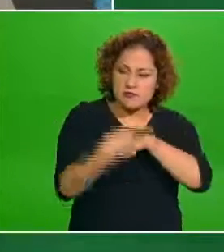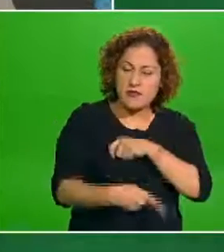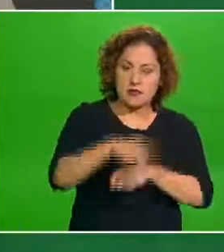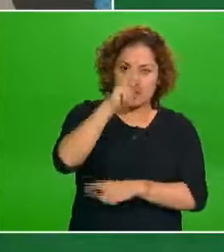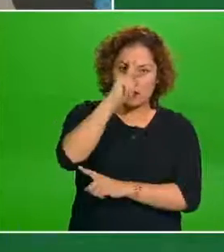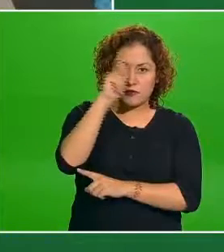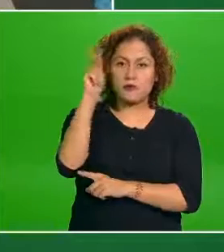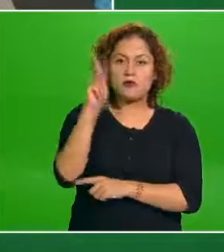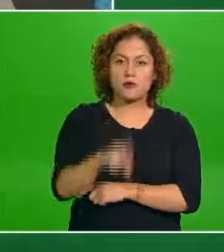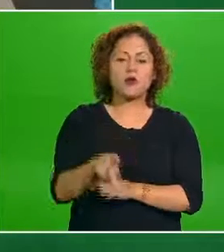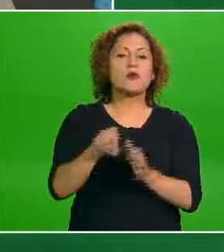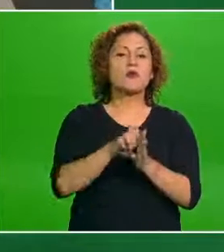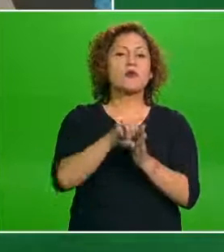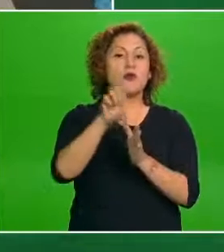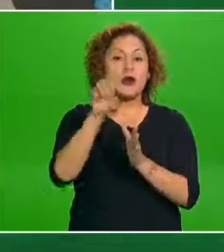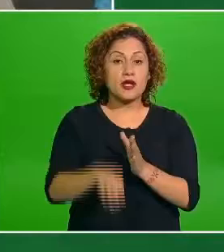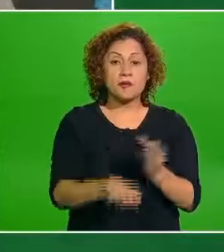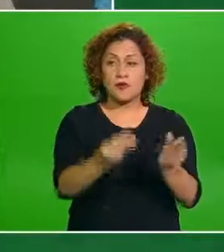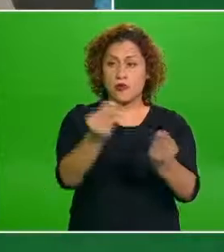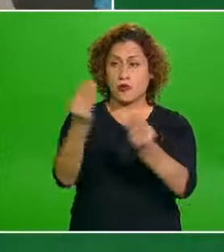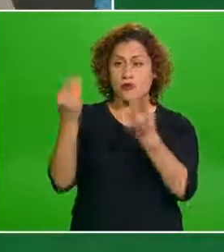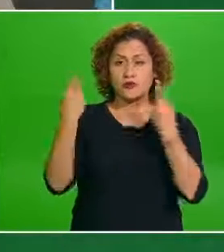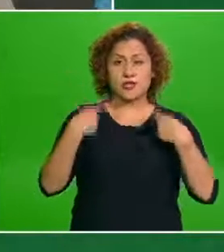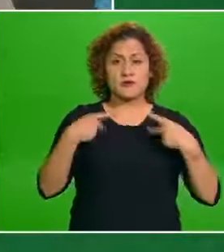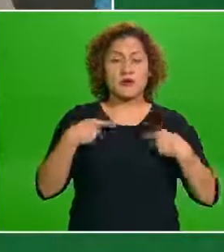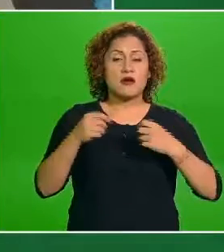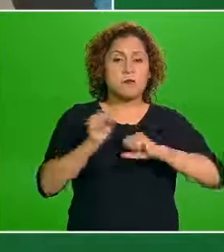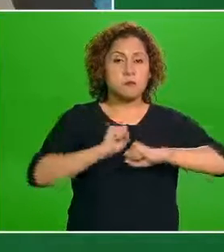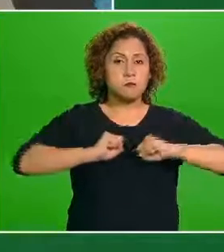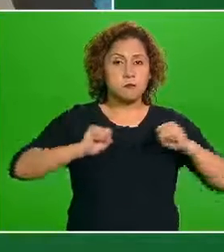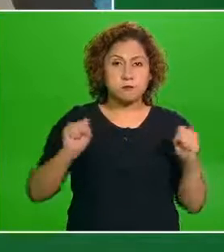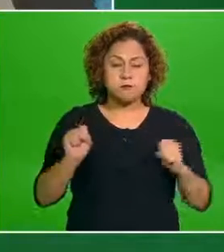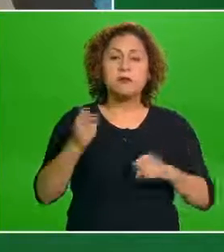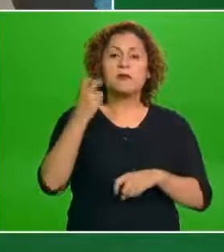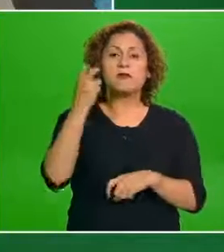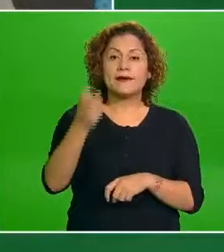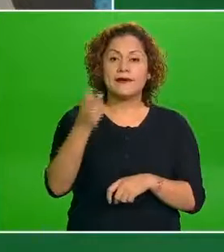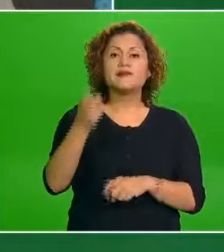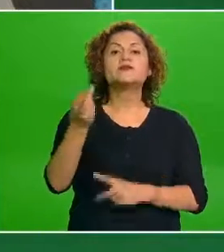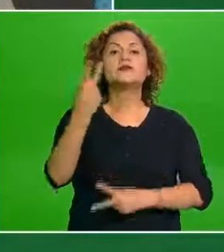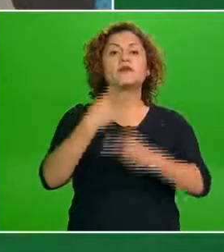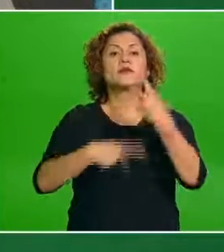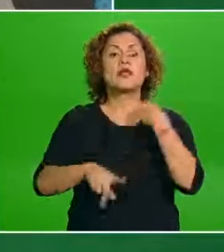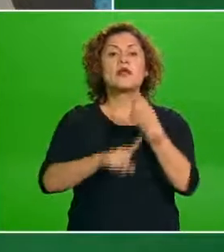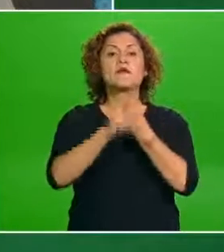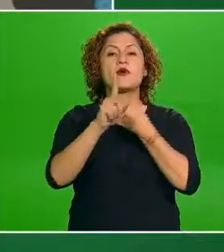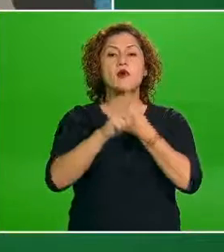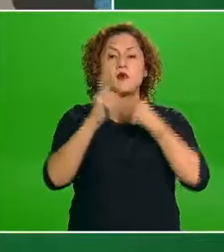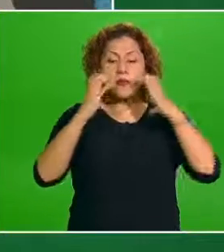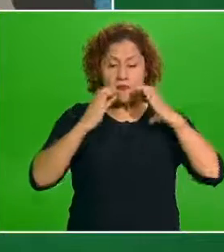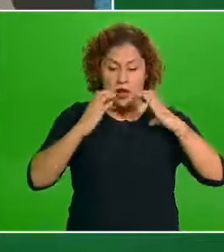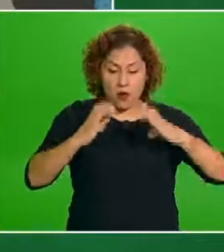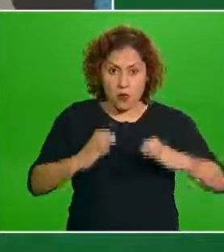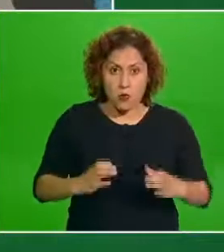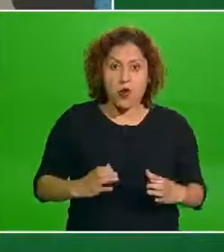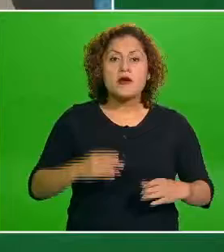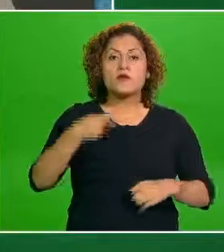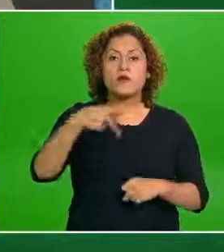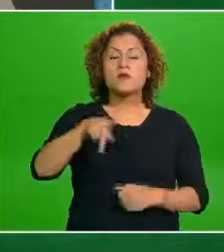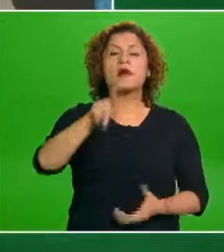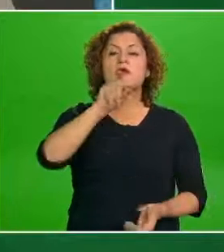Las elevadas tasas de sobrepeso y obesidad no solo afectan las capacidades físicas, sino que también implican